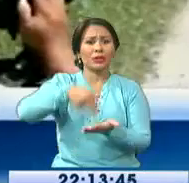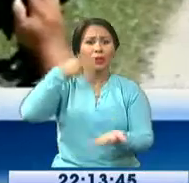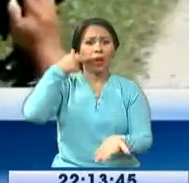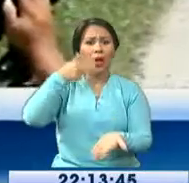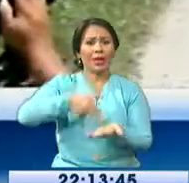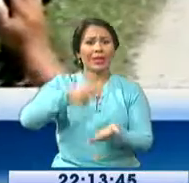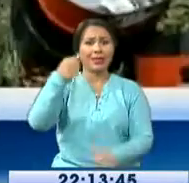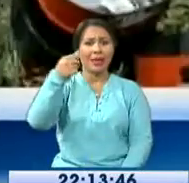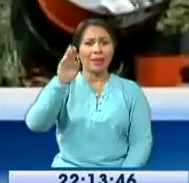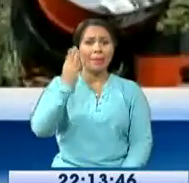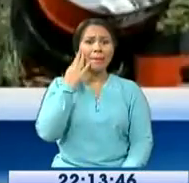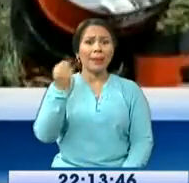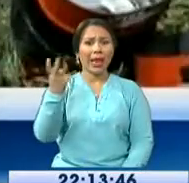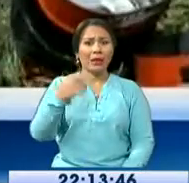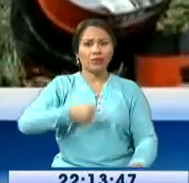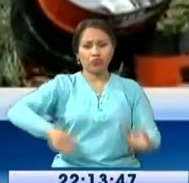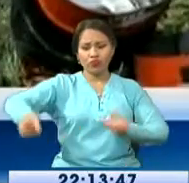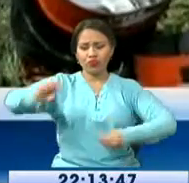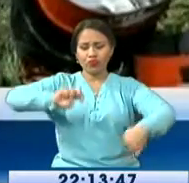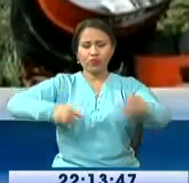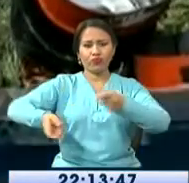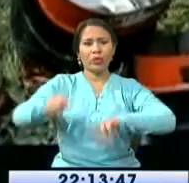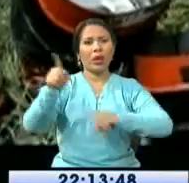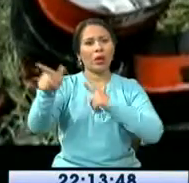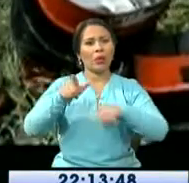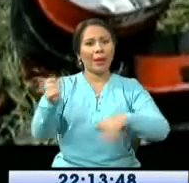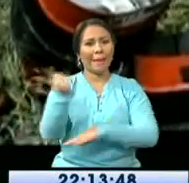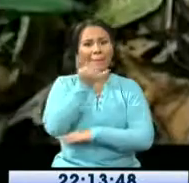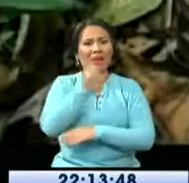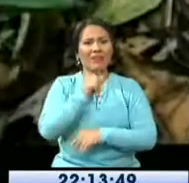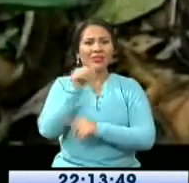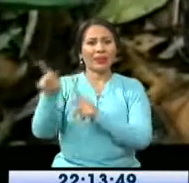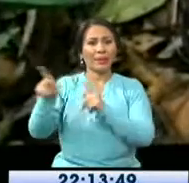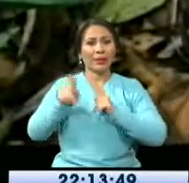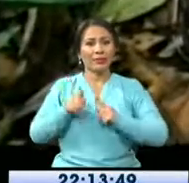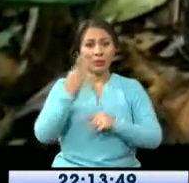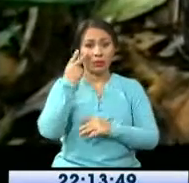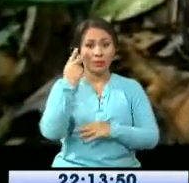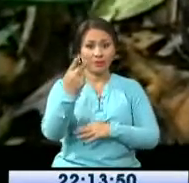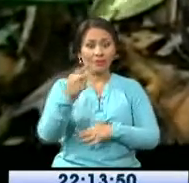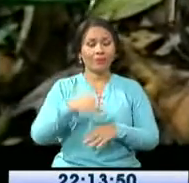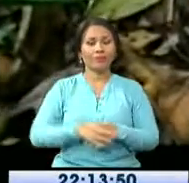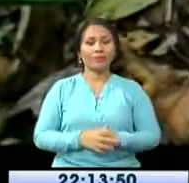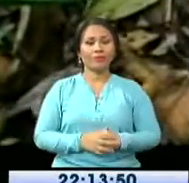eran procesados en este laboratorio clandestino. Informó Adriana Rojas.